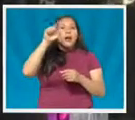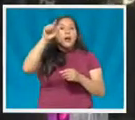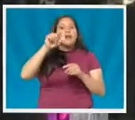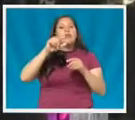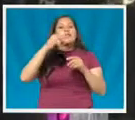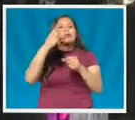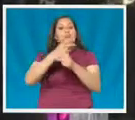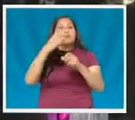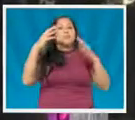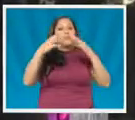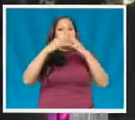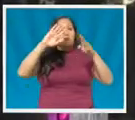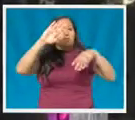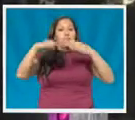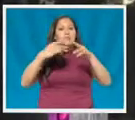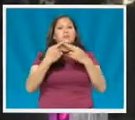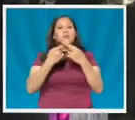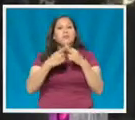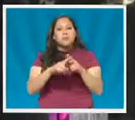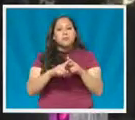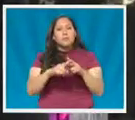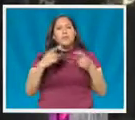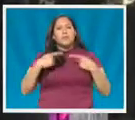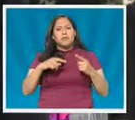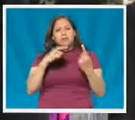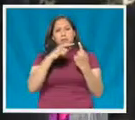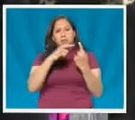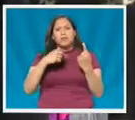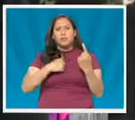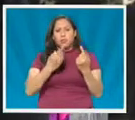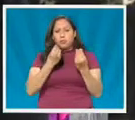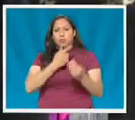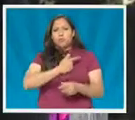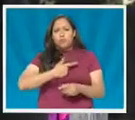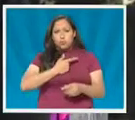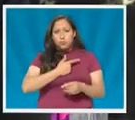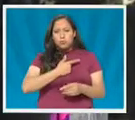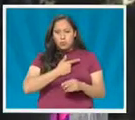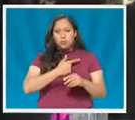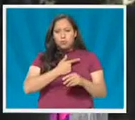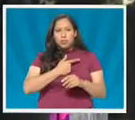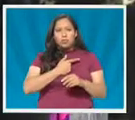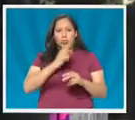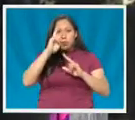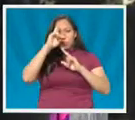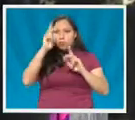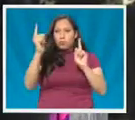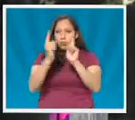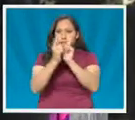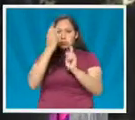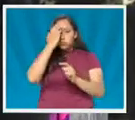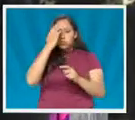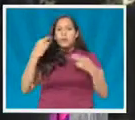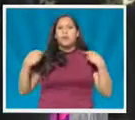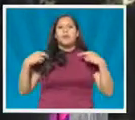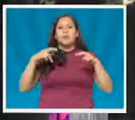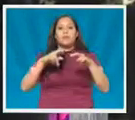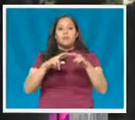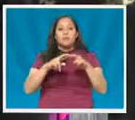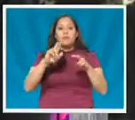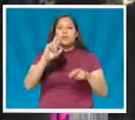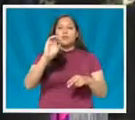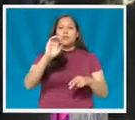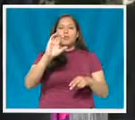Segunda Guerra Mundial con un personaje que yo tuve el gusto y realmente el honor de conocer, con el maestro Ejo